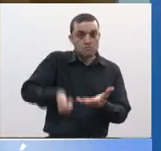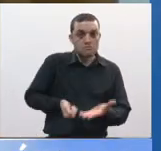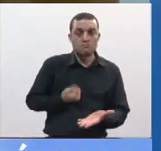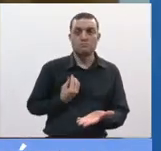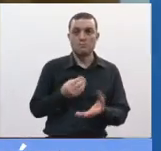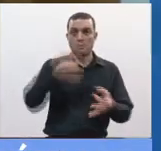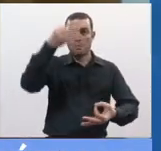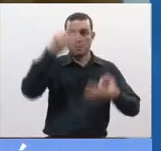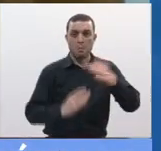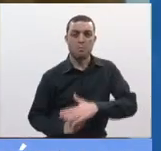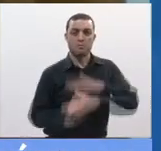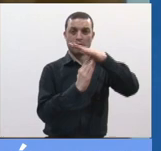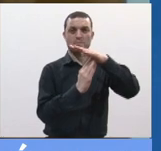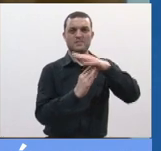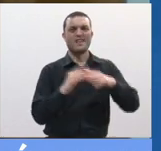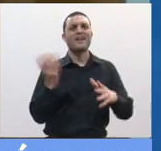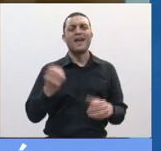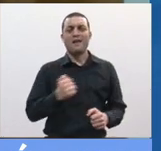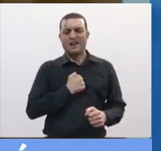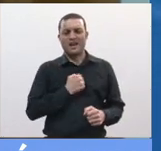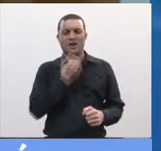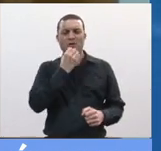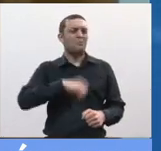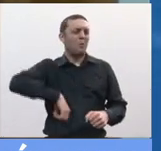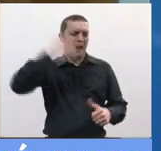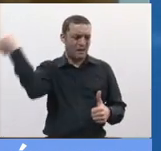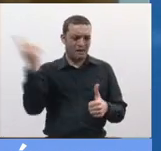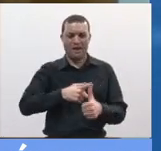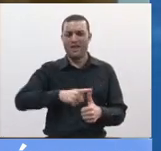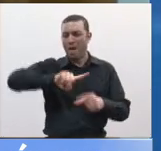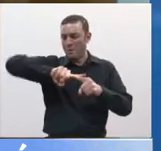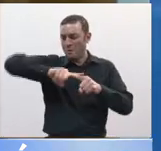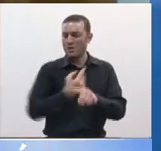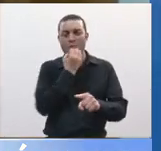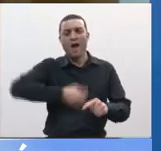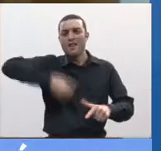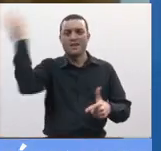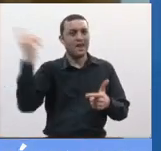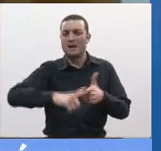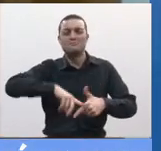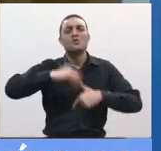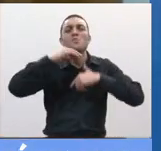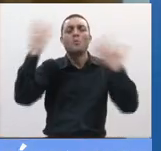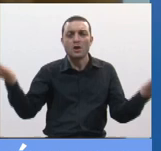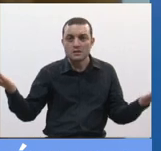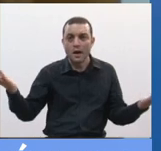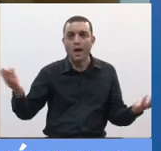sea, sea del partido político que sea, el funcionario está obligado a cumplir la Constitución y las